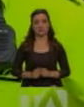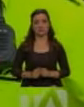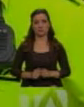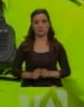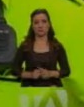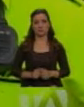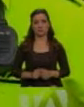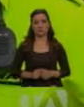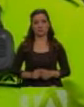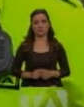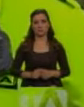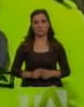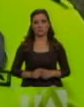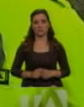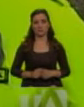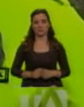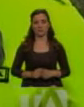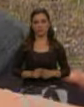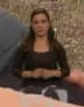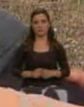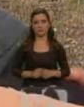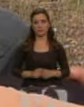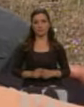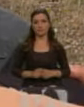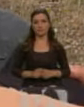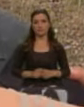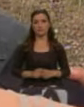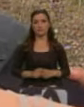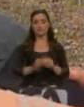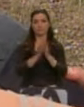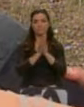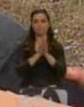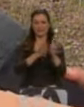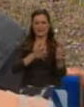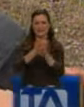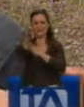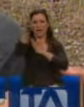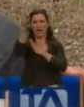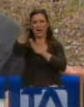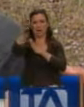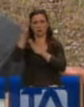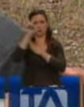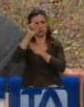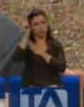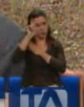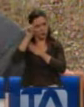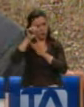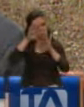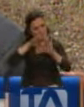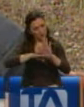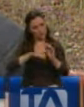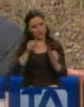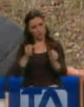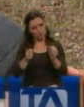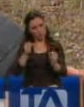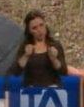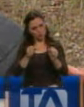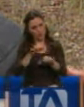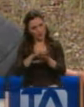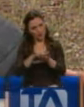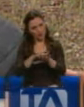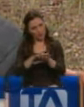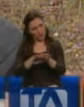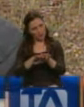producto de ese impacto, de ese accidente. Y bajar la velocidad cuando vean que la lluvia y la moja la calzada, ya que se